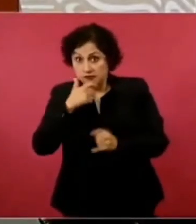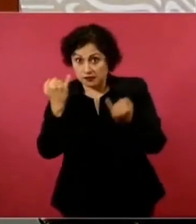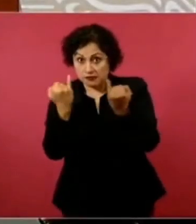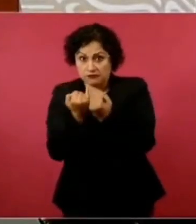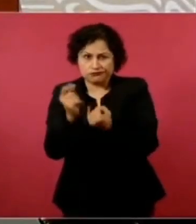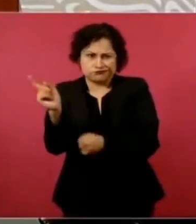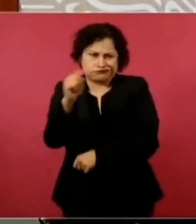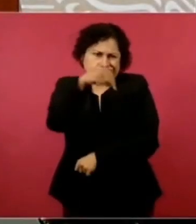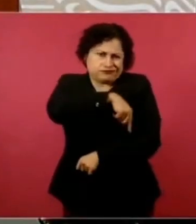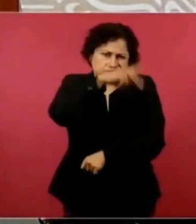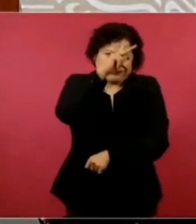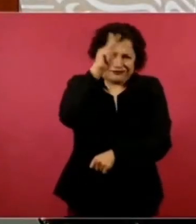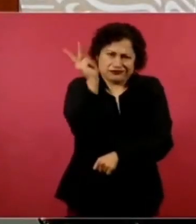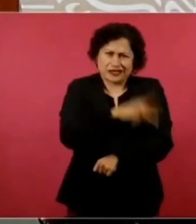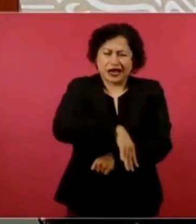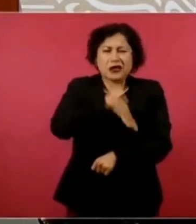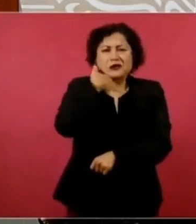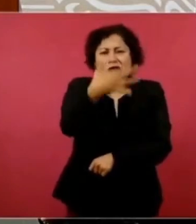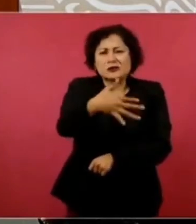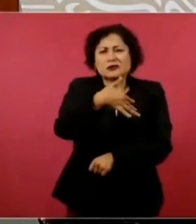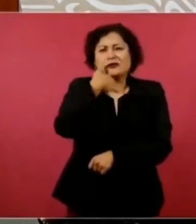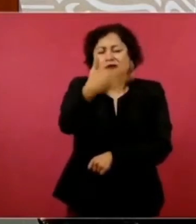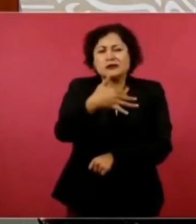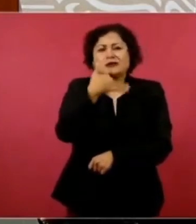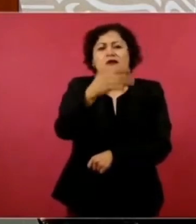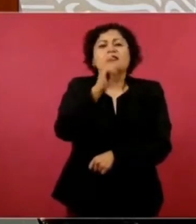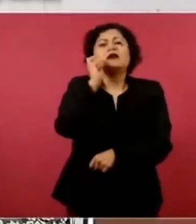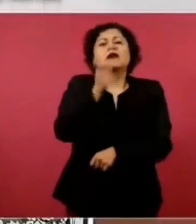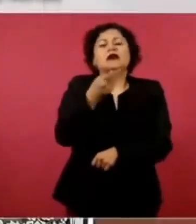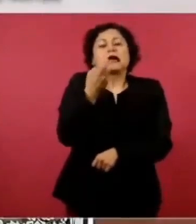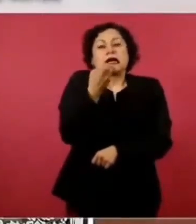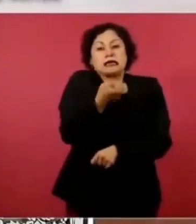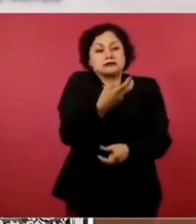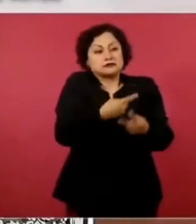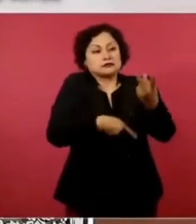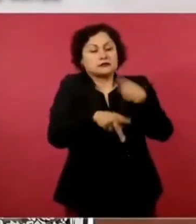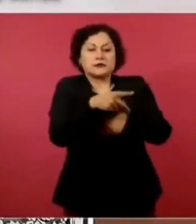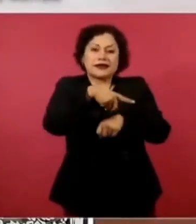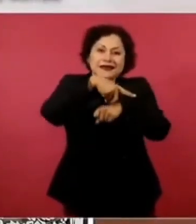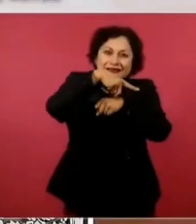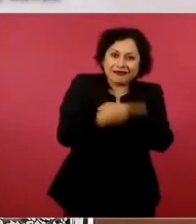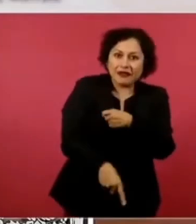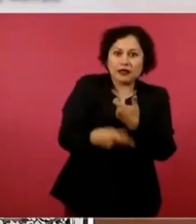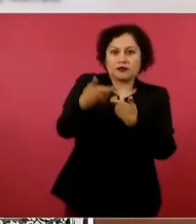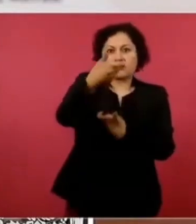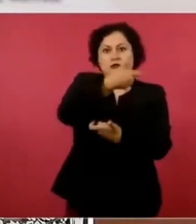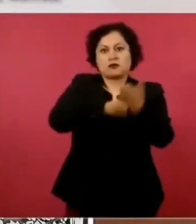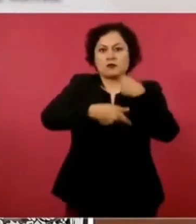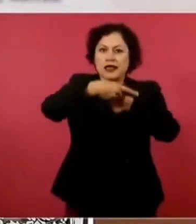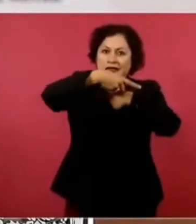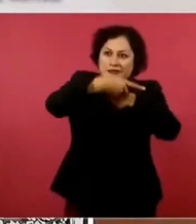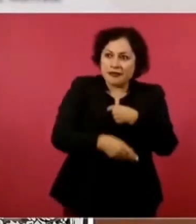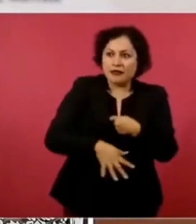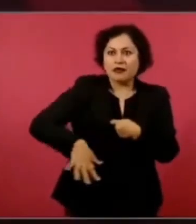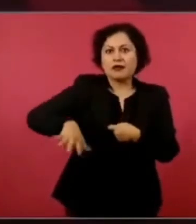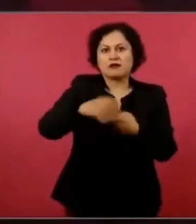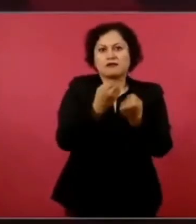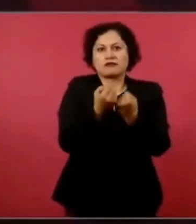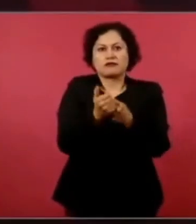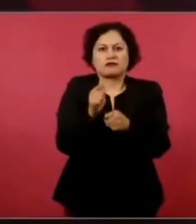neoliberalismo que daña tanto a la sociedad, no solo a la economía en términos generales, sino